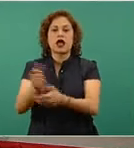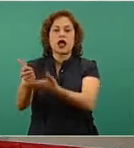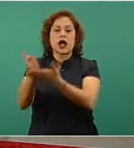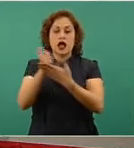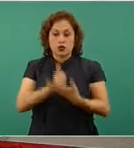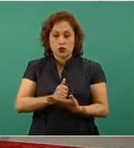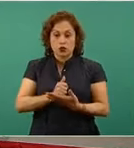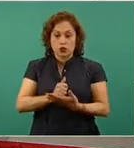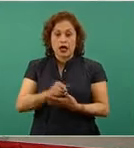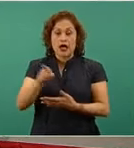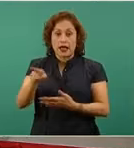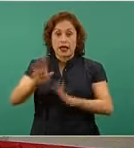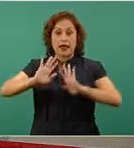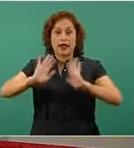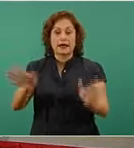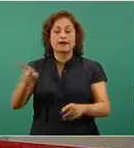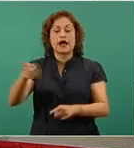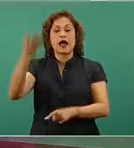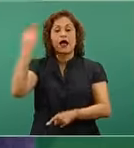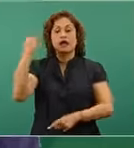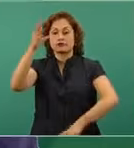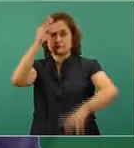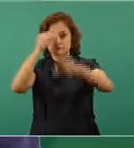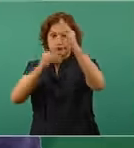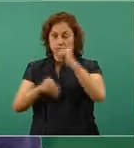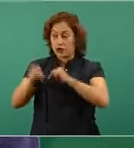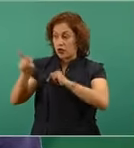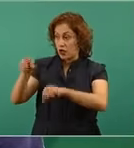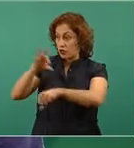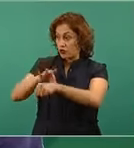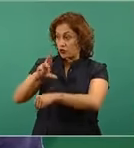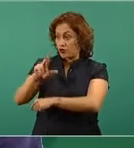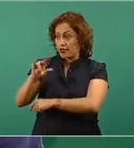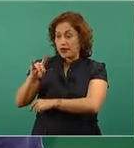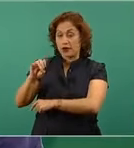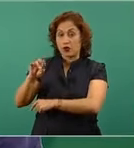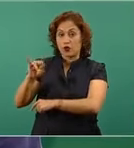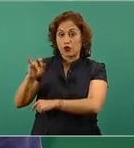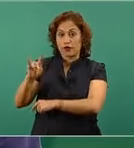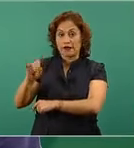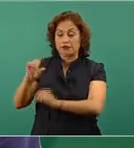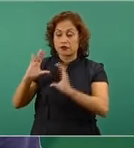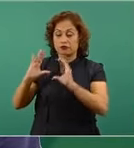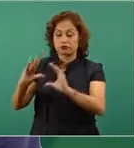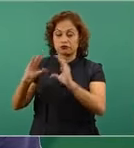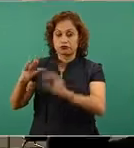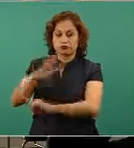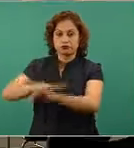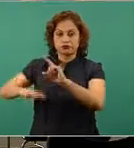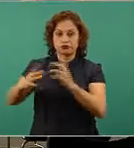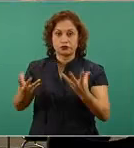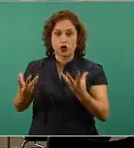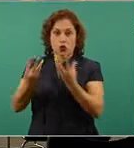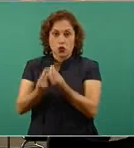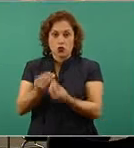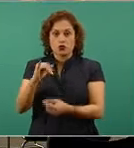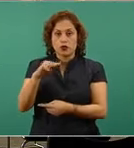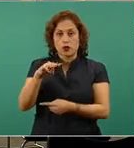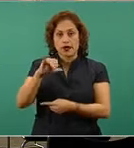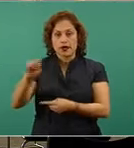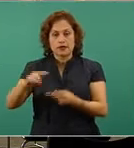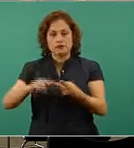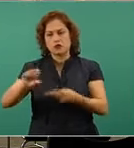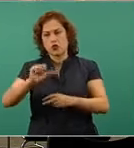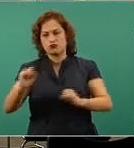ha entrenado, el doctor Ricardo Cortés ha coordinado su entrenamiento conjuntamente con el grupo del IMSS y las otras